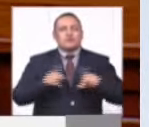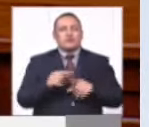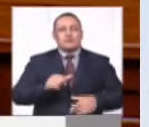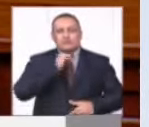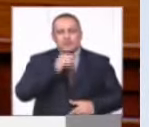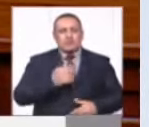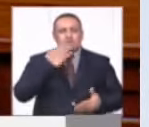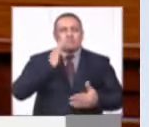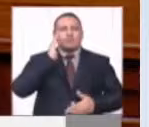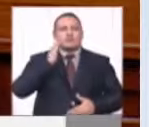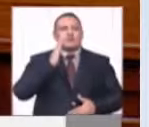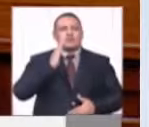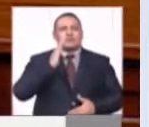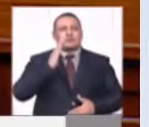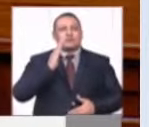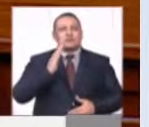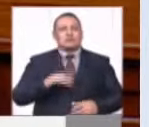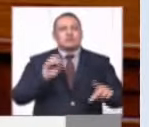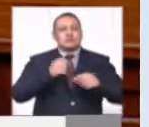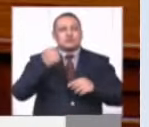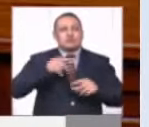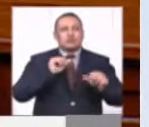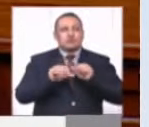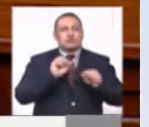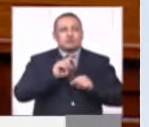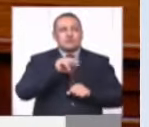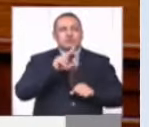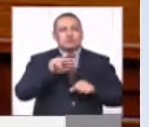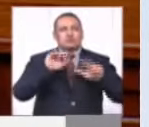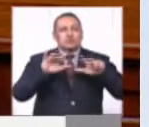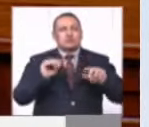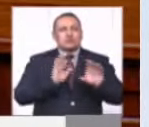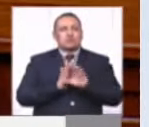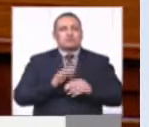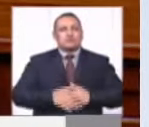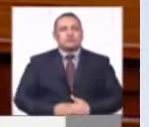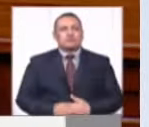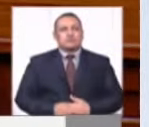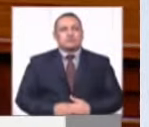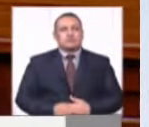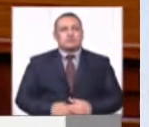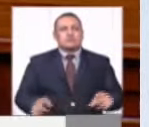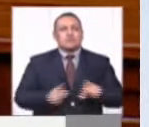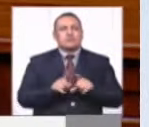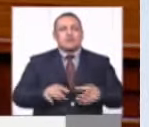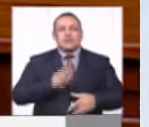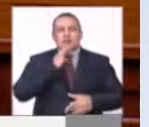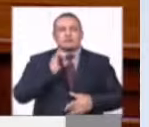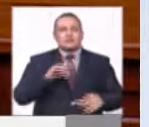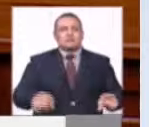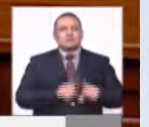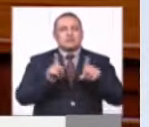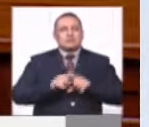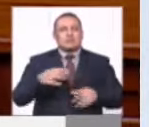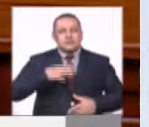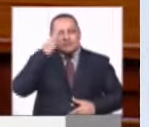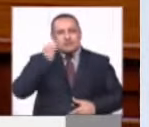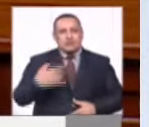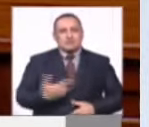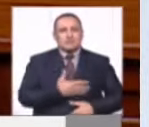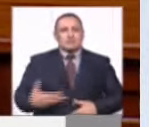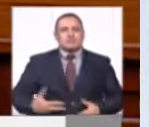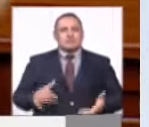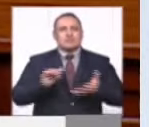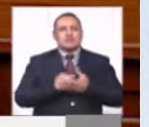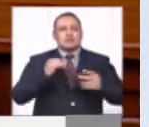faltar a un mandato según el artículo 138 de la Constitución. Y así, créame, presidente,